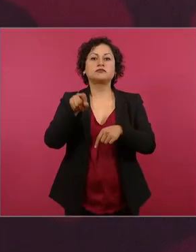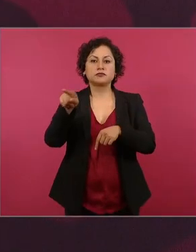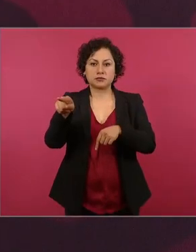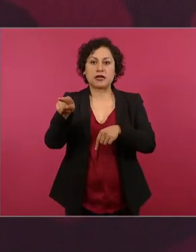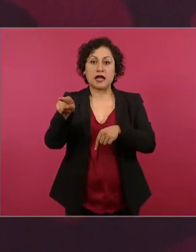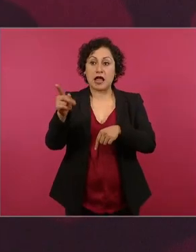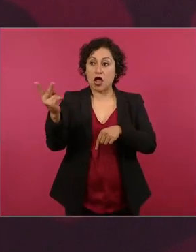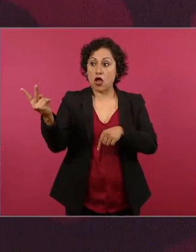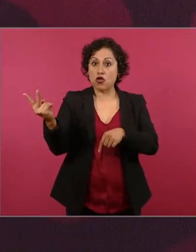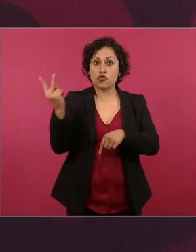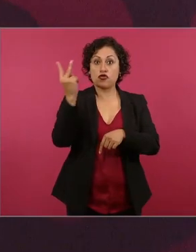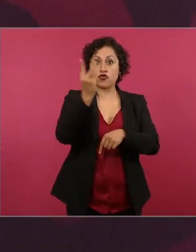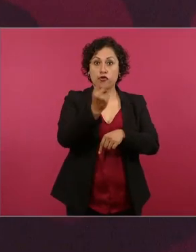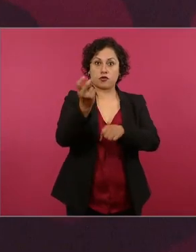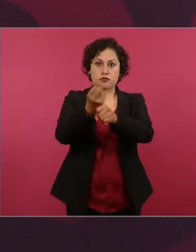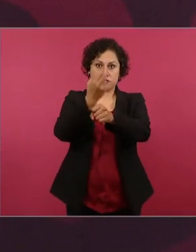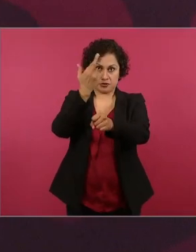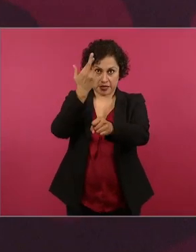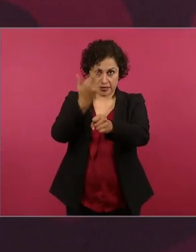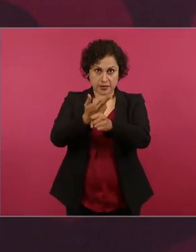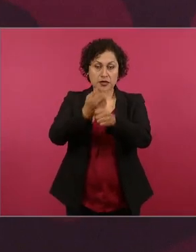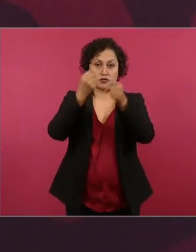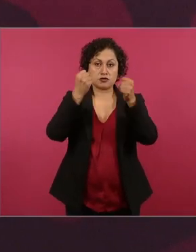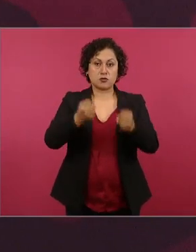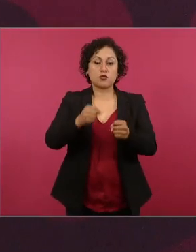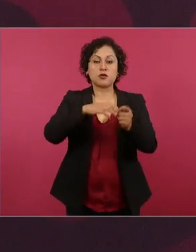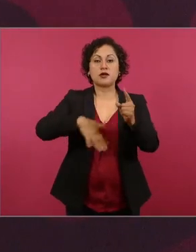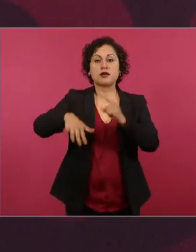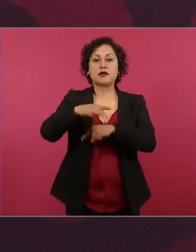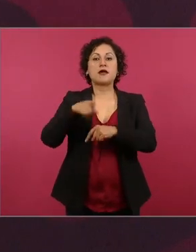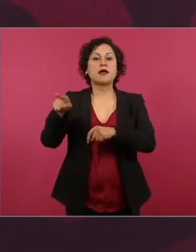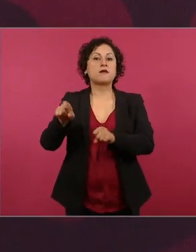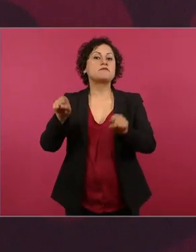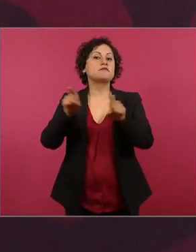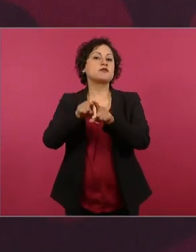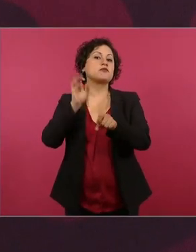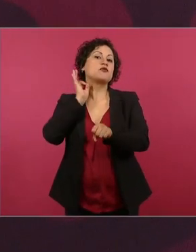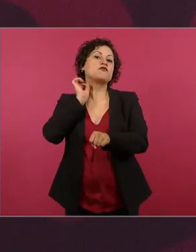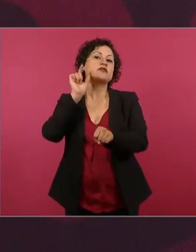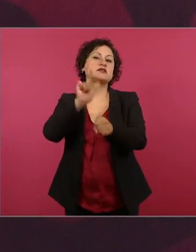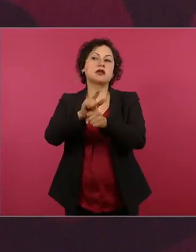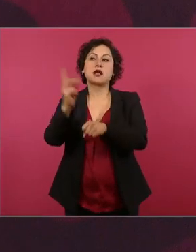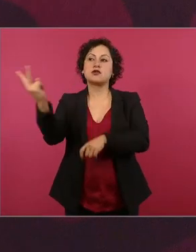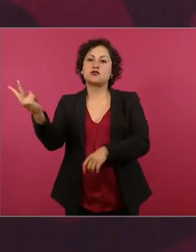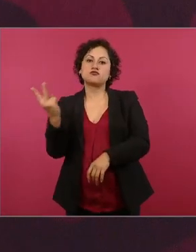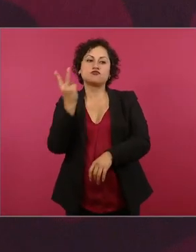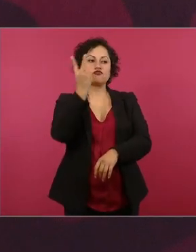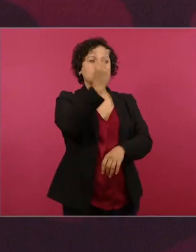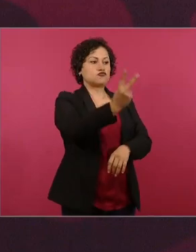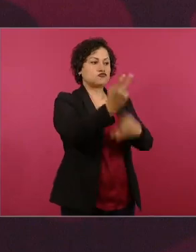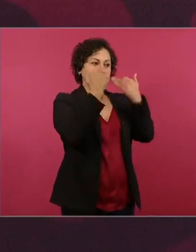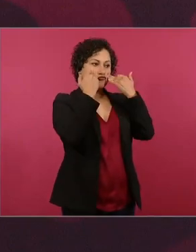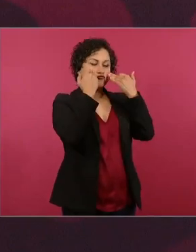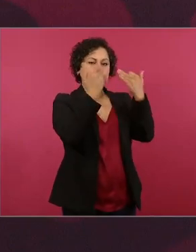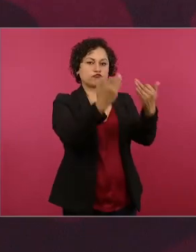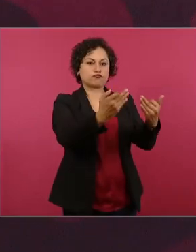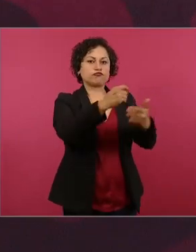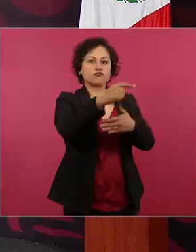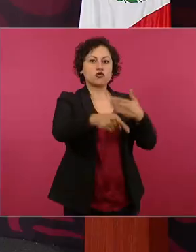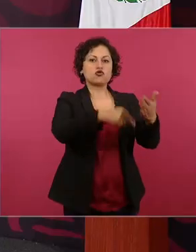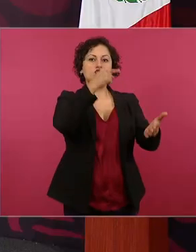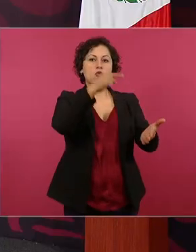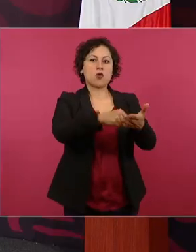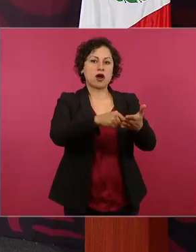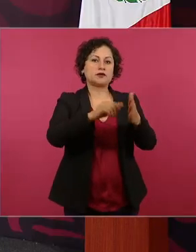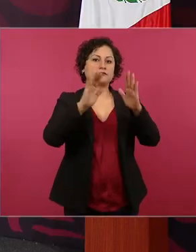dos, tanto el secretario de Seguridad Ciudadana como el fiscal, al lugar de los hechos o de los supuestos